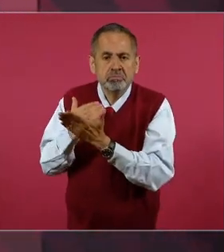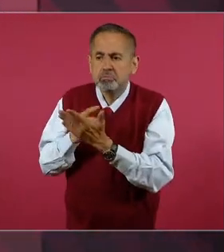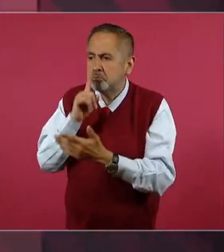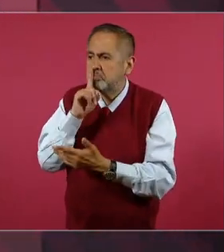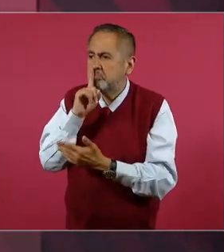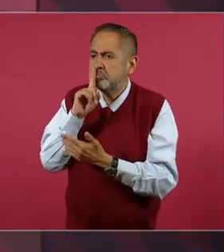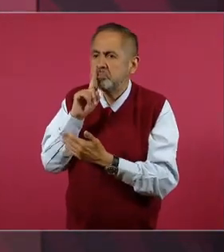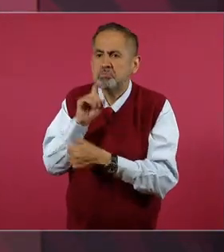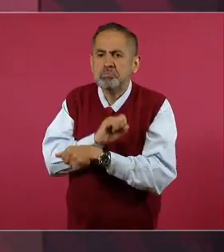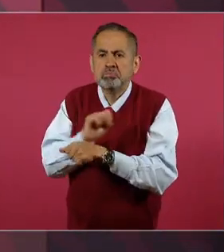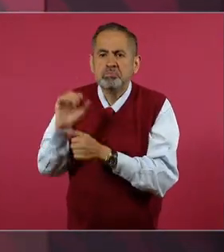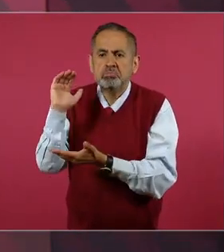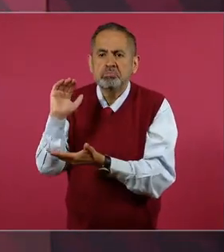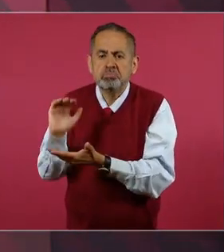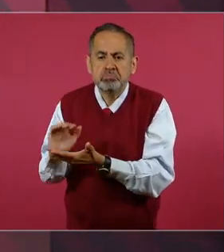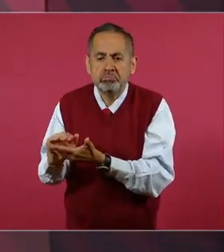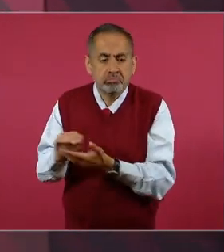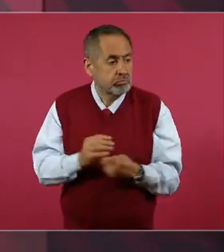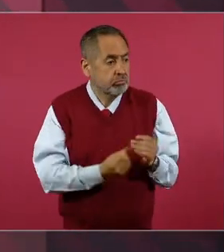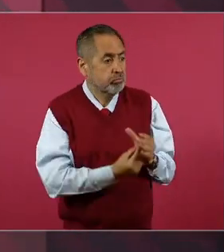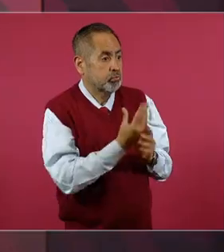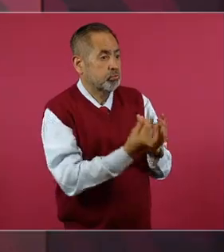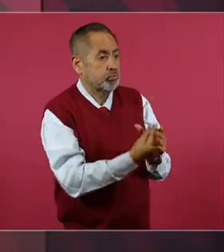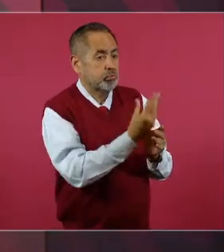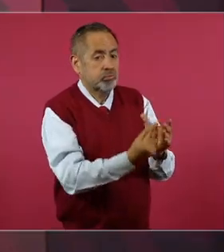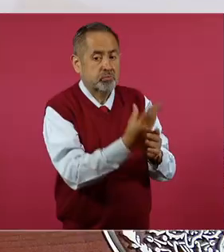al mismo tiempo que fueron creando